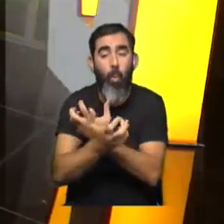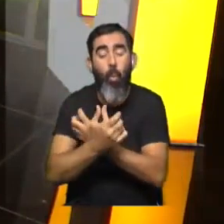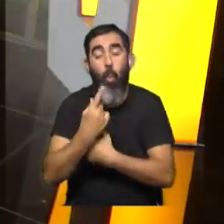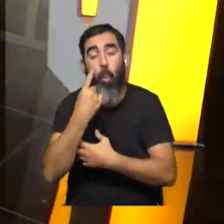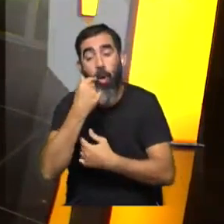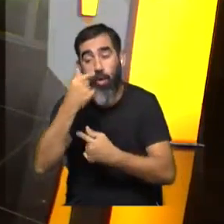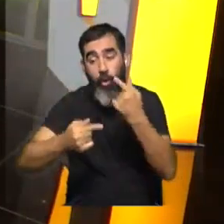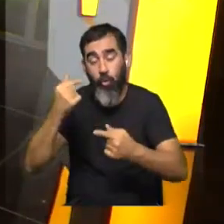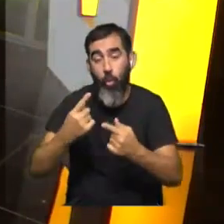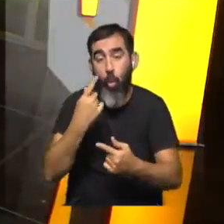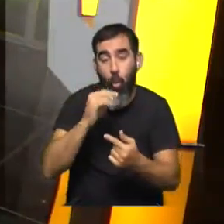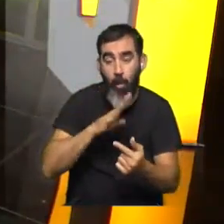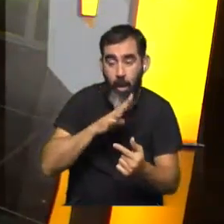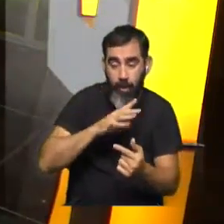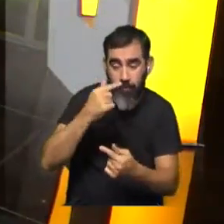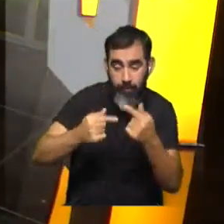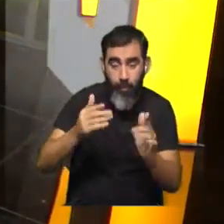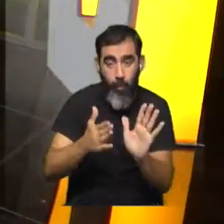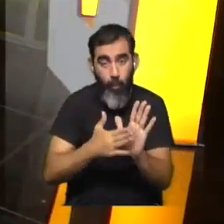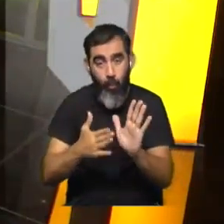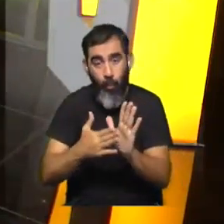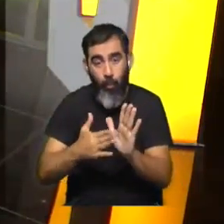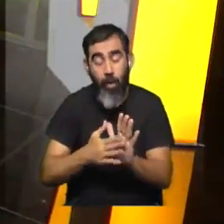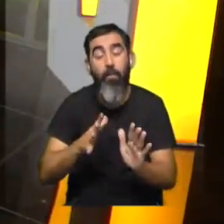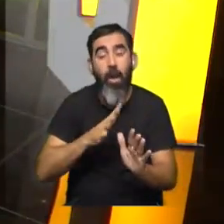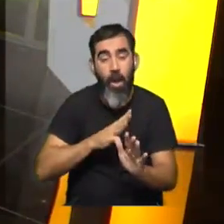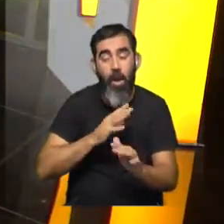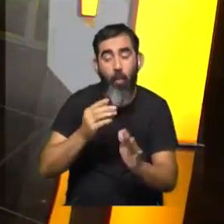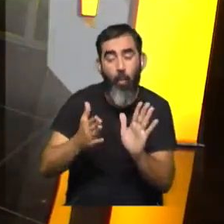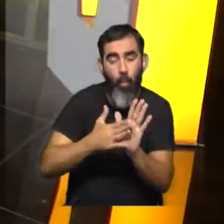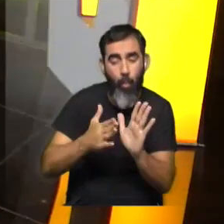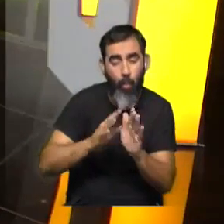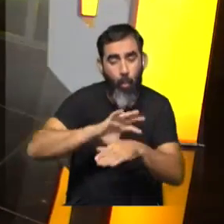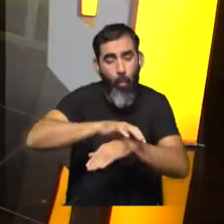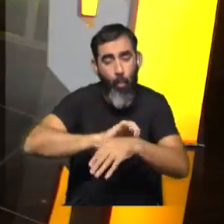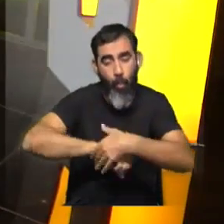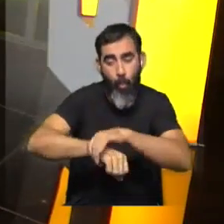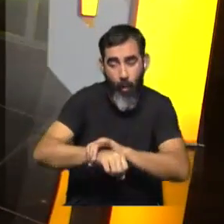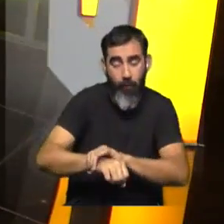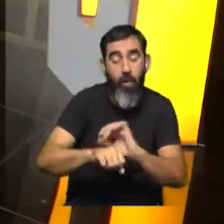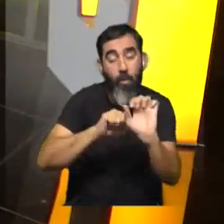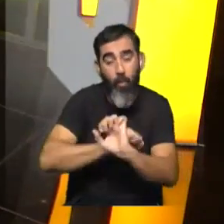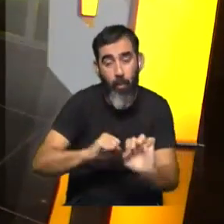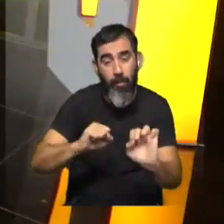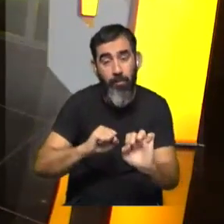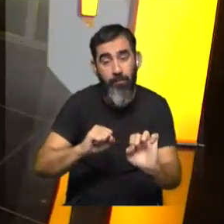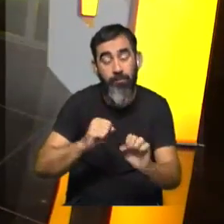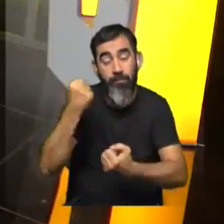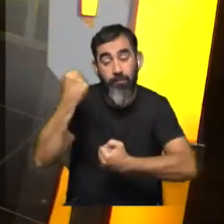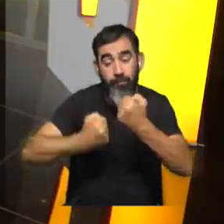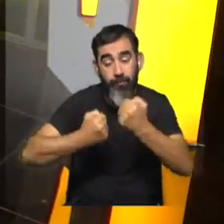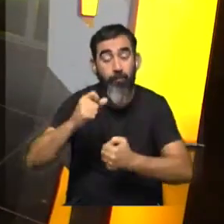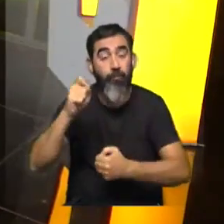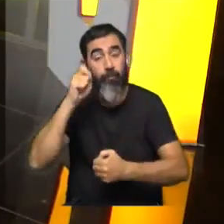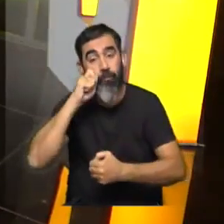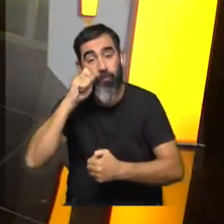sapiens, en el territorio de lo que hoy es Uruguay. Hay también vestigios paleontológicos, con lo cual podemos hablar de una industria